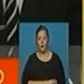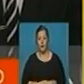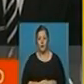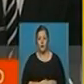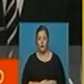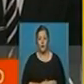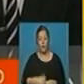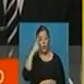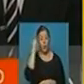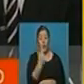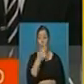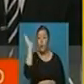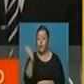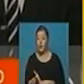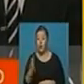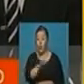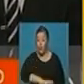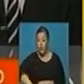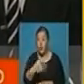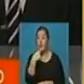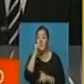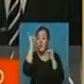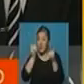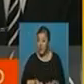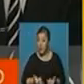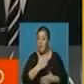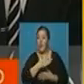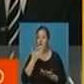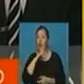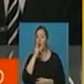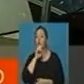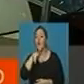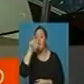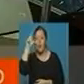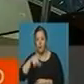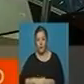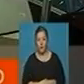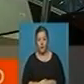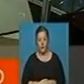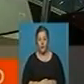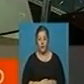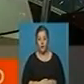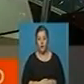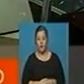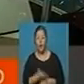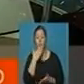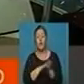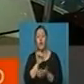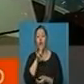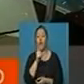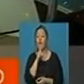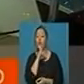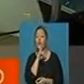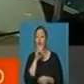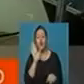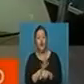el 91% de la población dice sí, lo quiero a Rodrigo Duterte. Ahora, hablábamos recién con Ruth Diamin de lo que tiene que ver